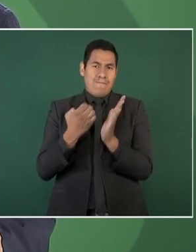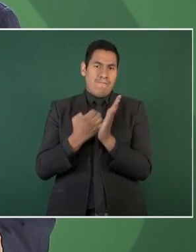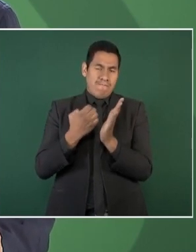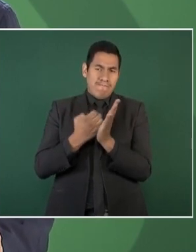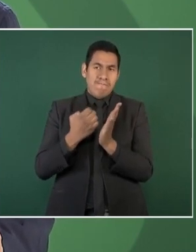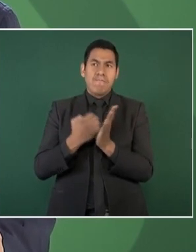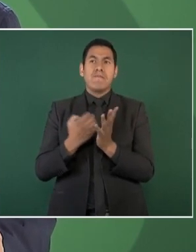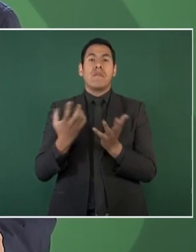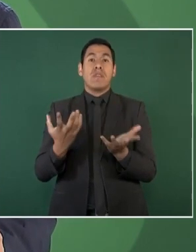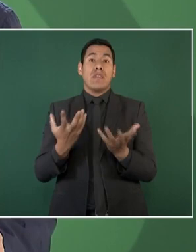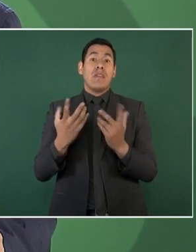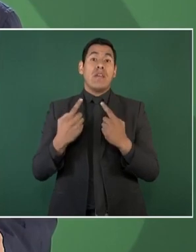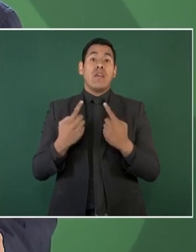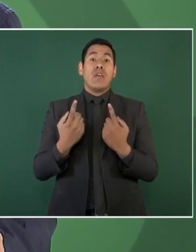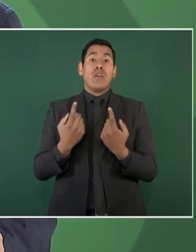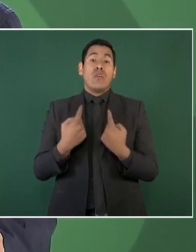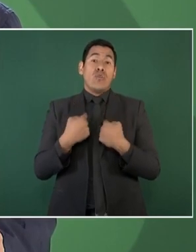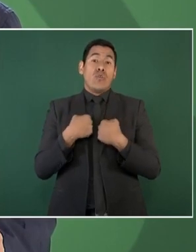No puedo